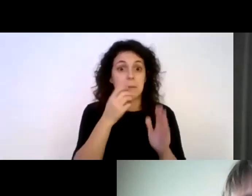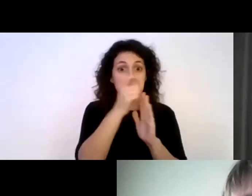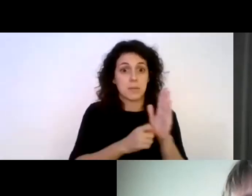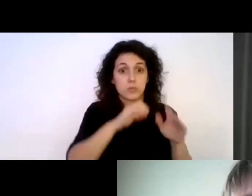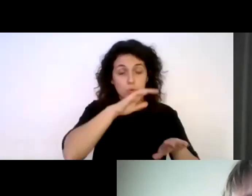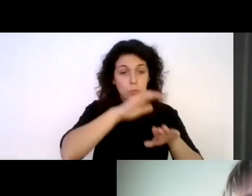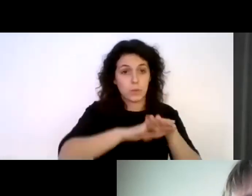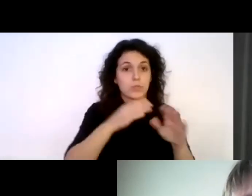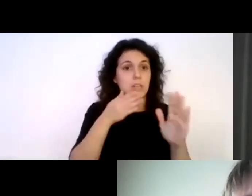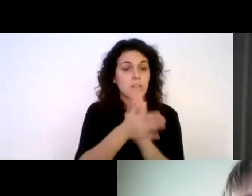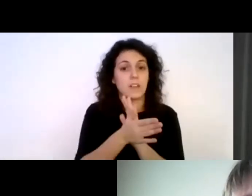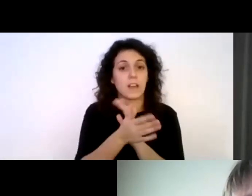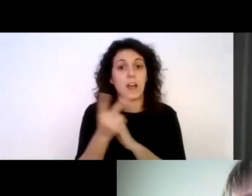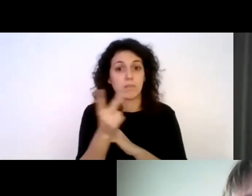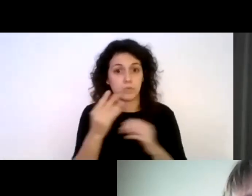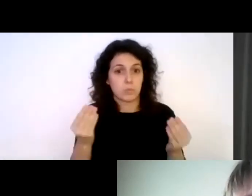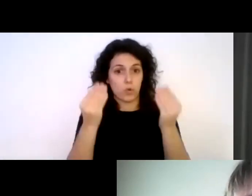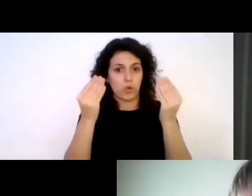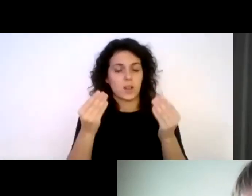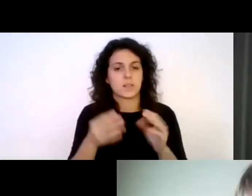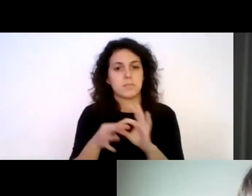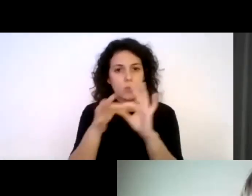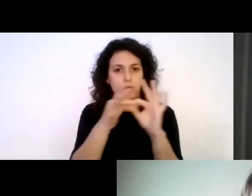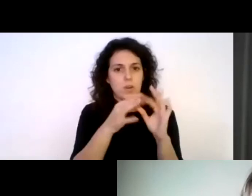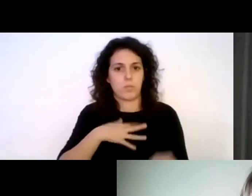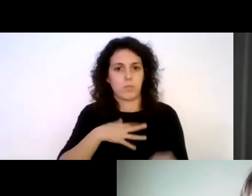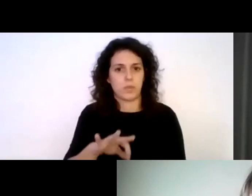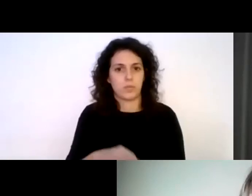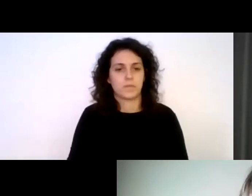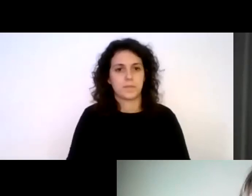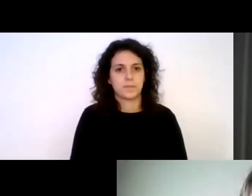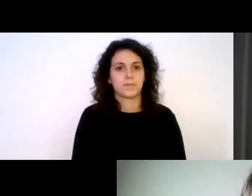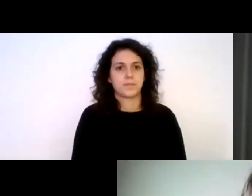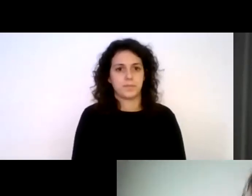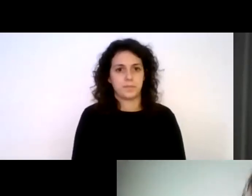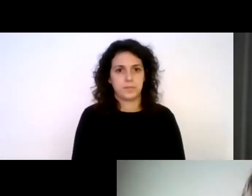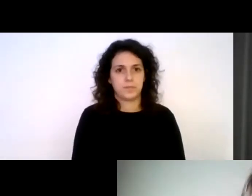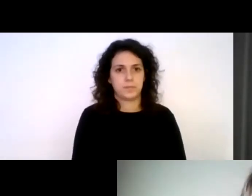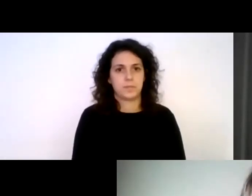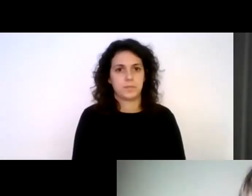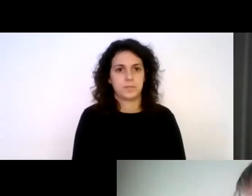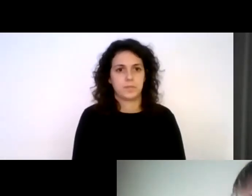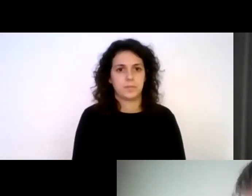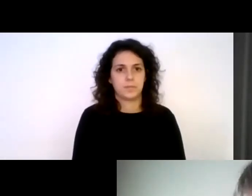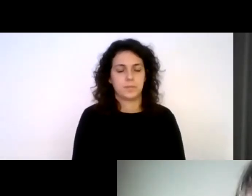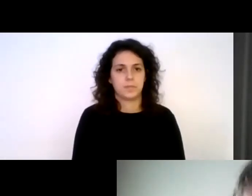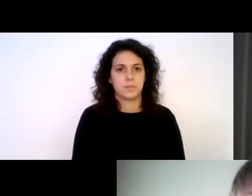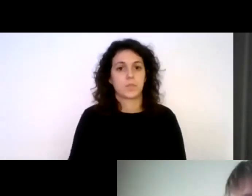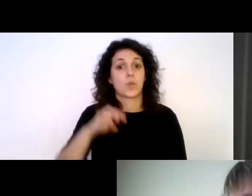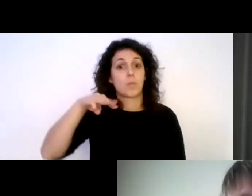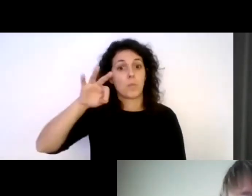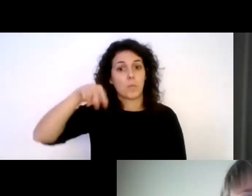vincular ambas mejoras. Ok, thank you, Luis Miquel. Monse o Ana